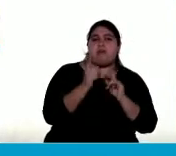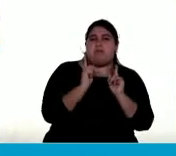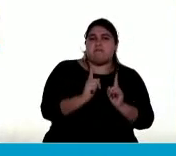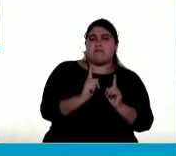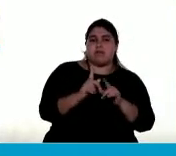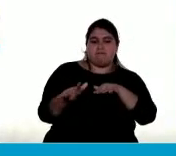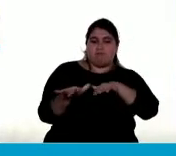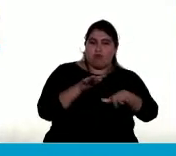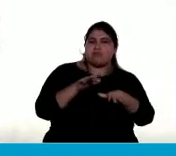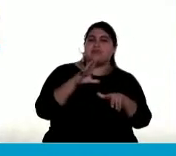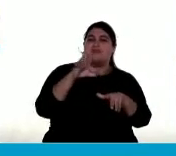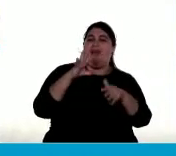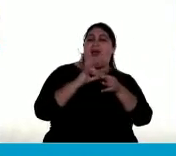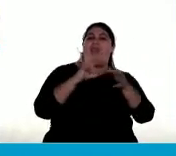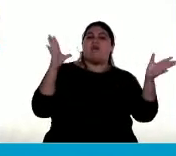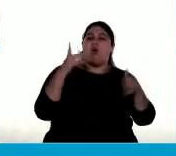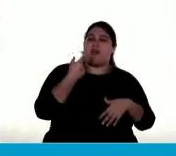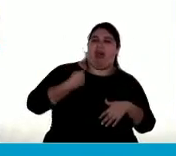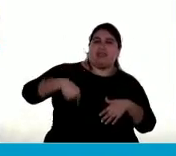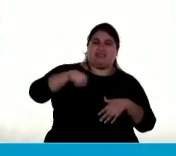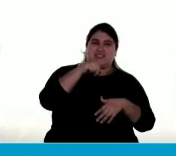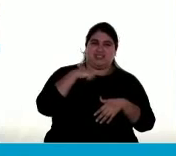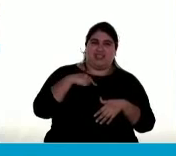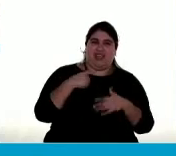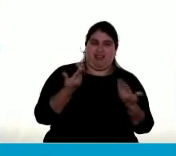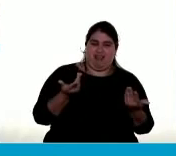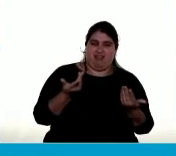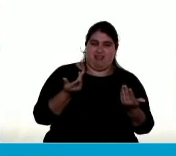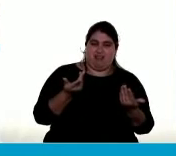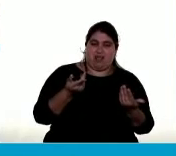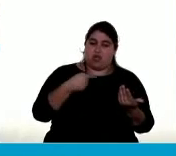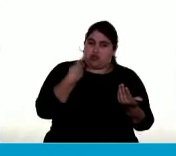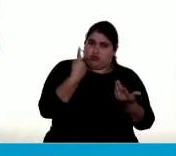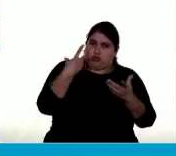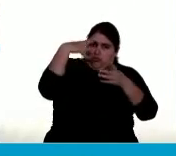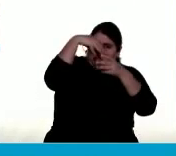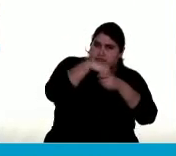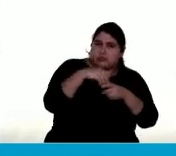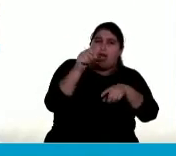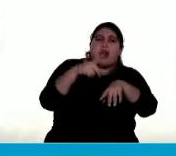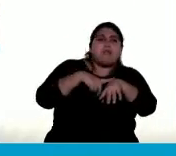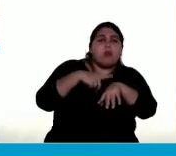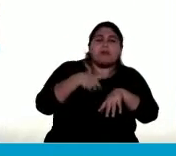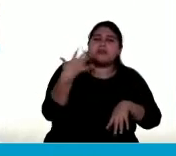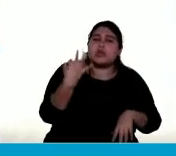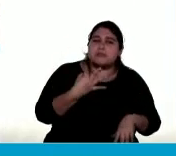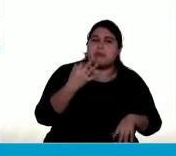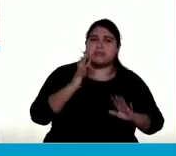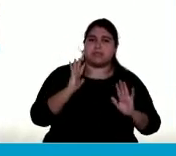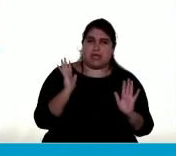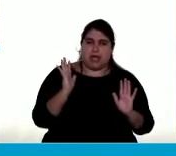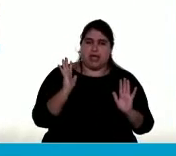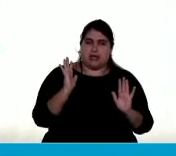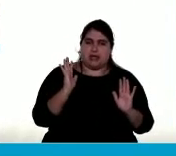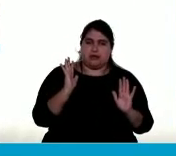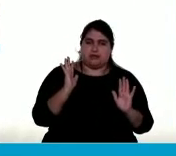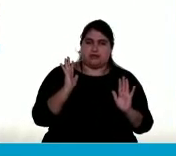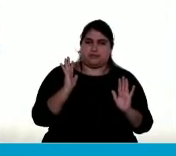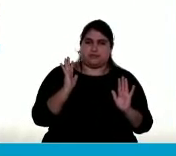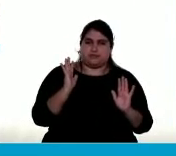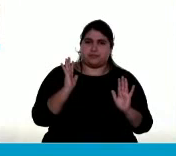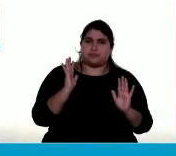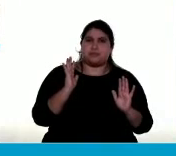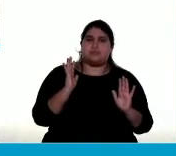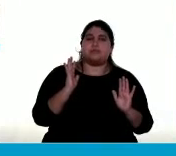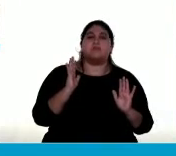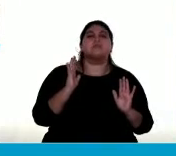democracia. Nosotros entendemos que estamos en un estado o en un momento de excepción, con una crisis